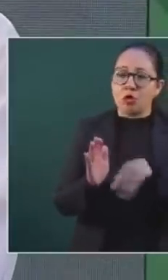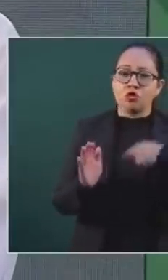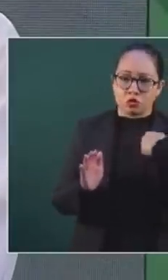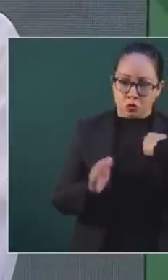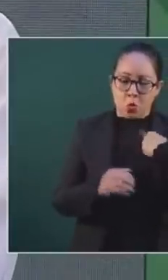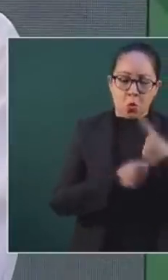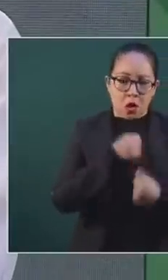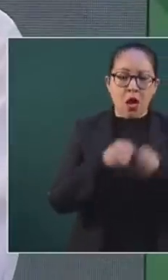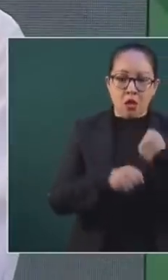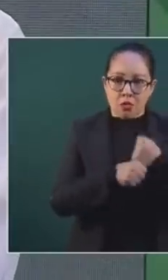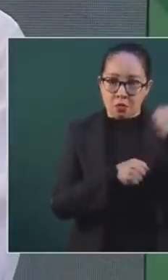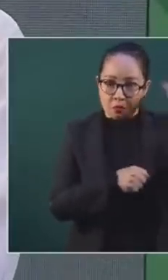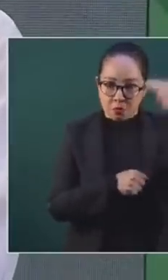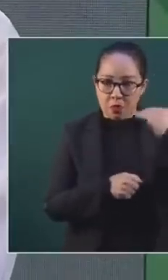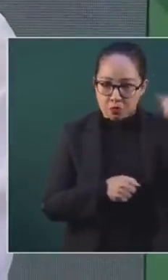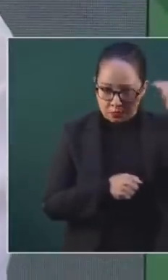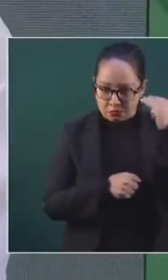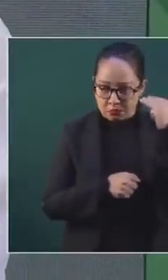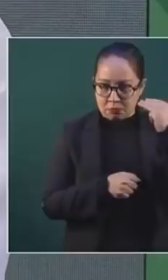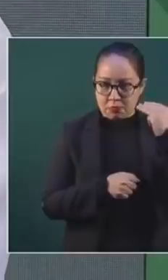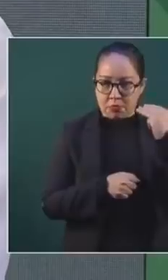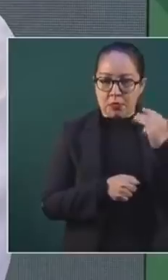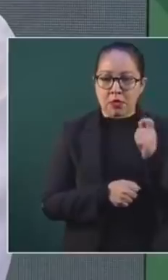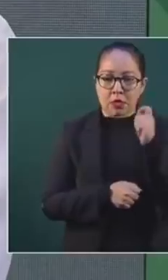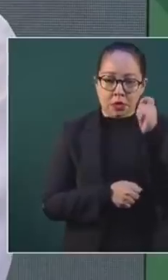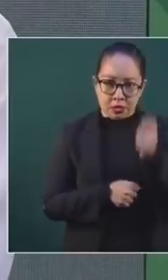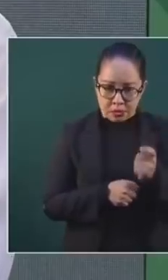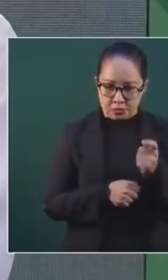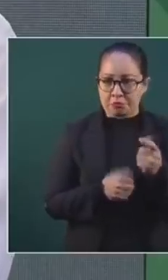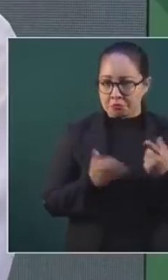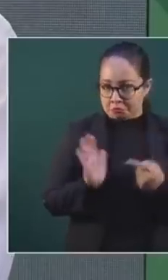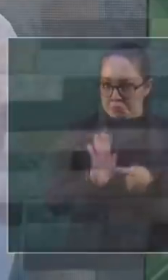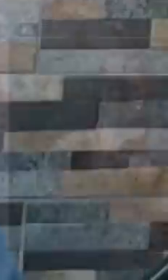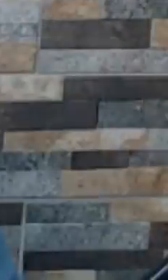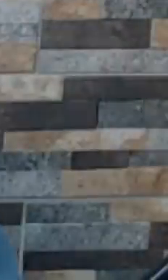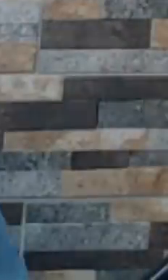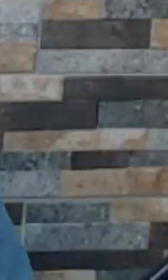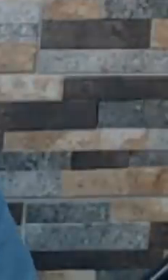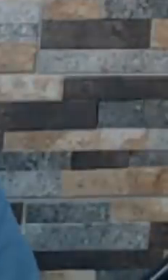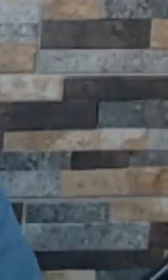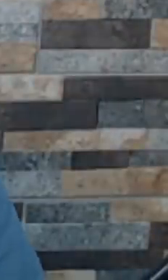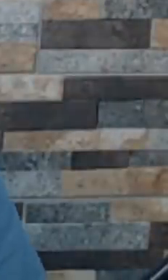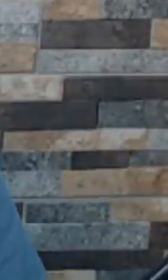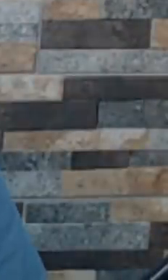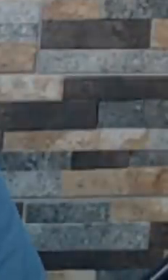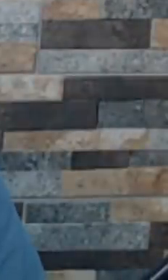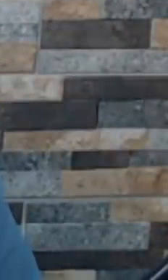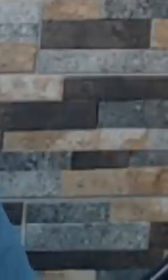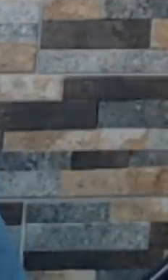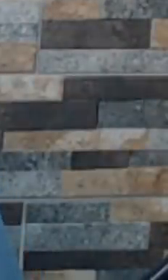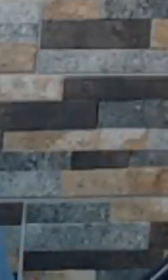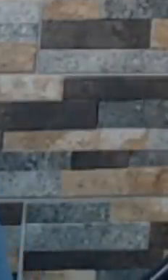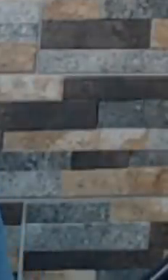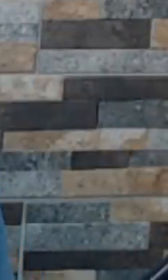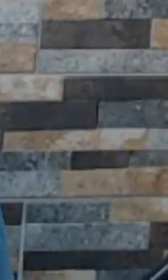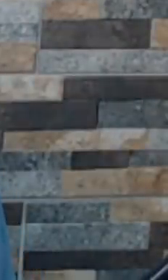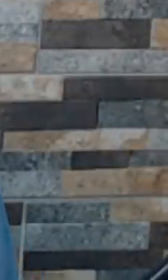Soto, del periódico El Universal, pero las respuestas a estas críticas que ha hecho el presidente de